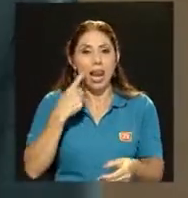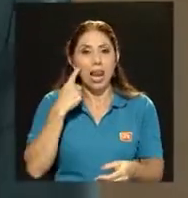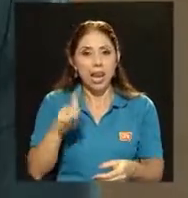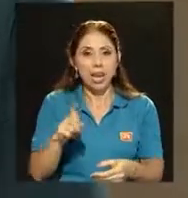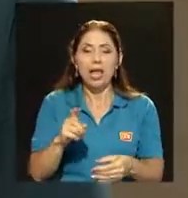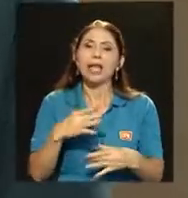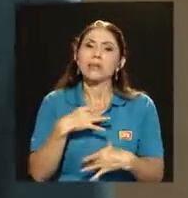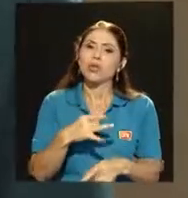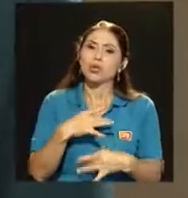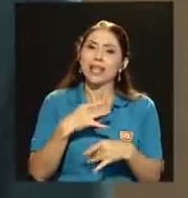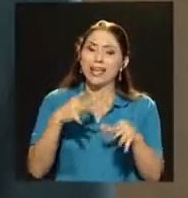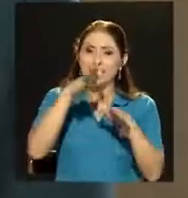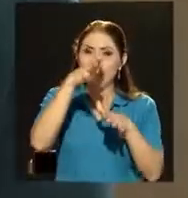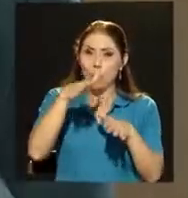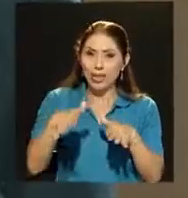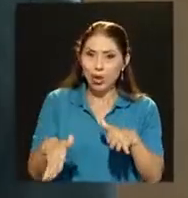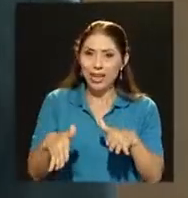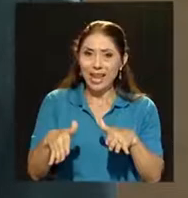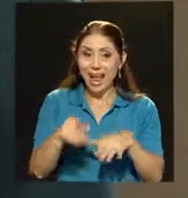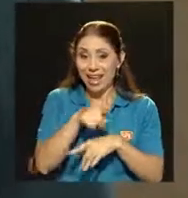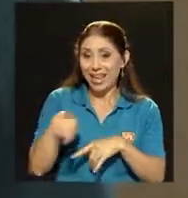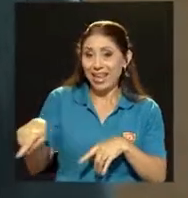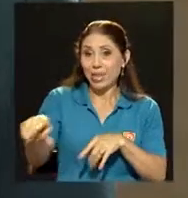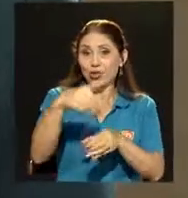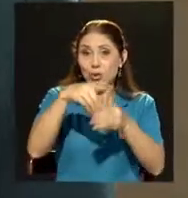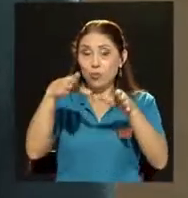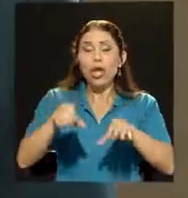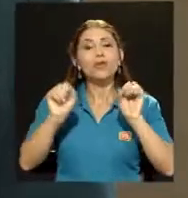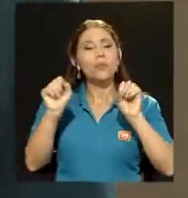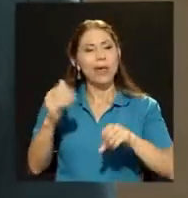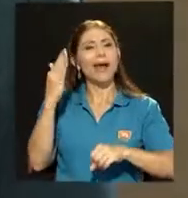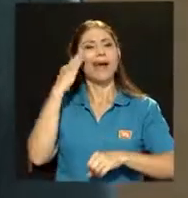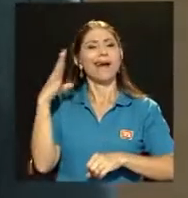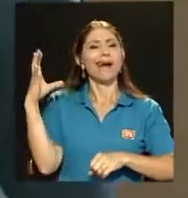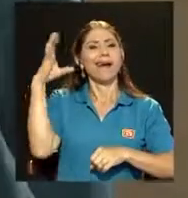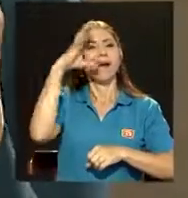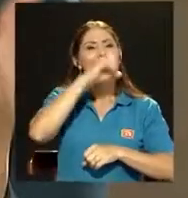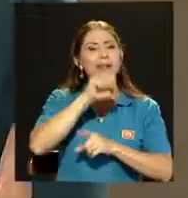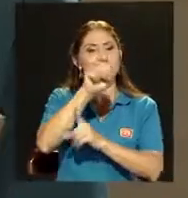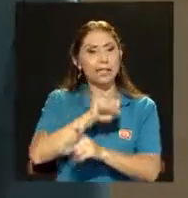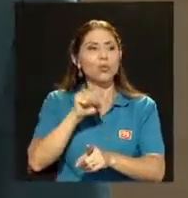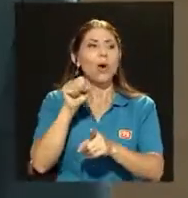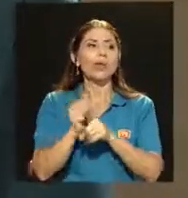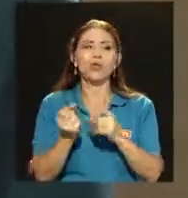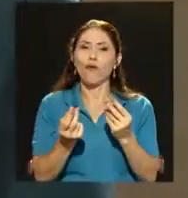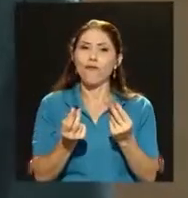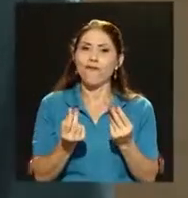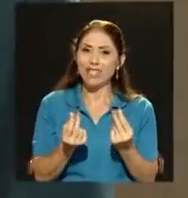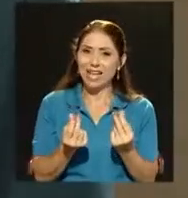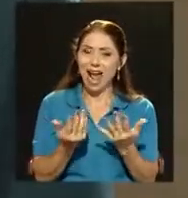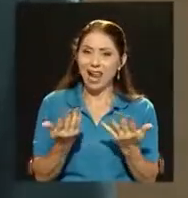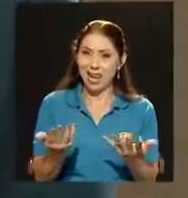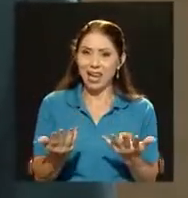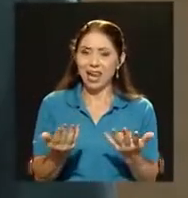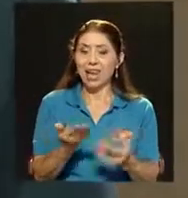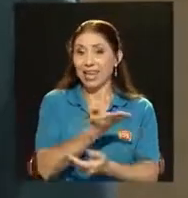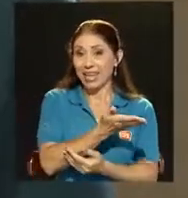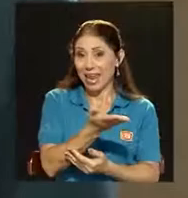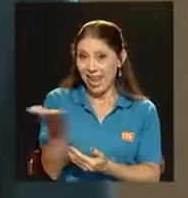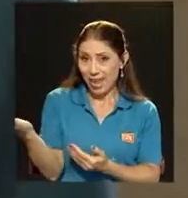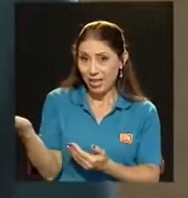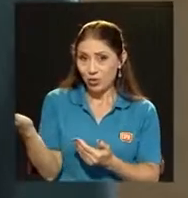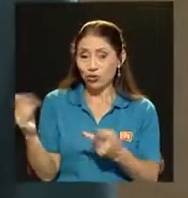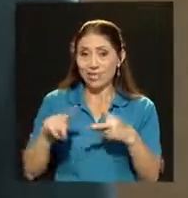poder transmitirle a ellos la situación fiscal en la que ellos están entrando a